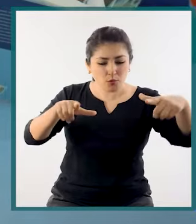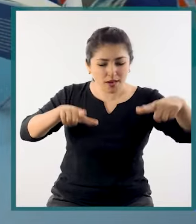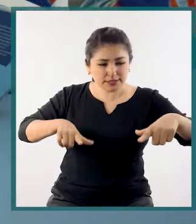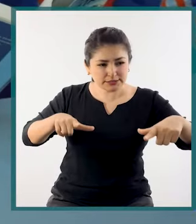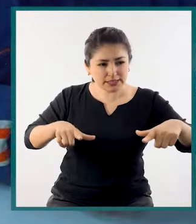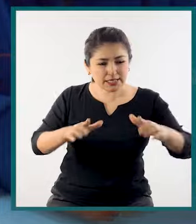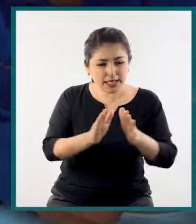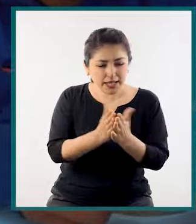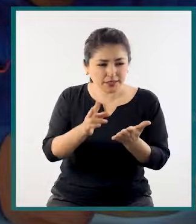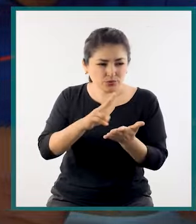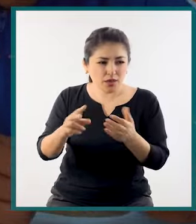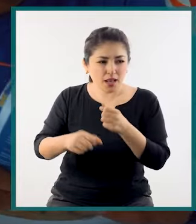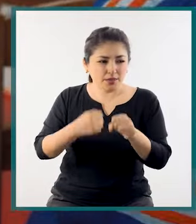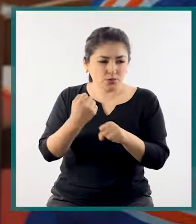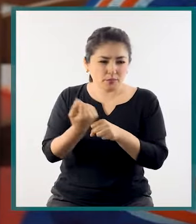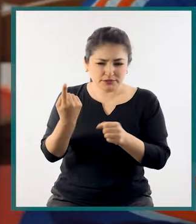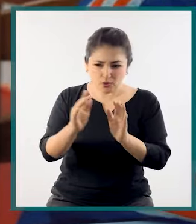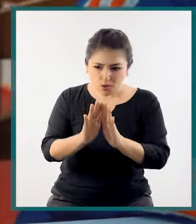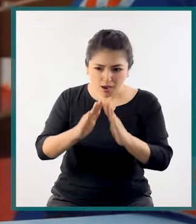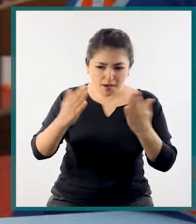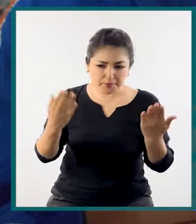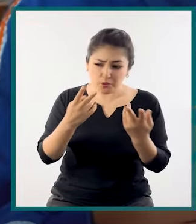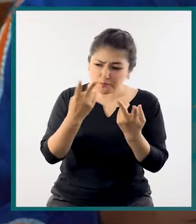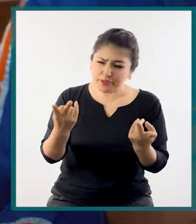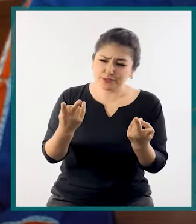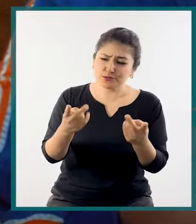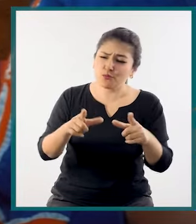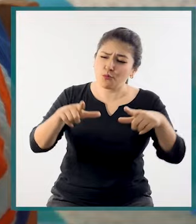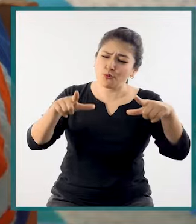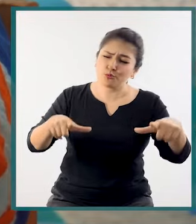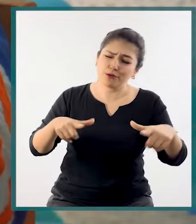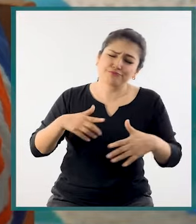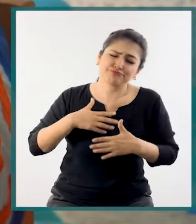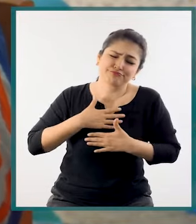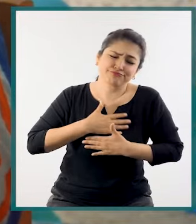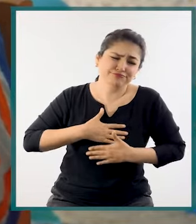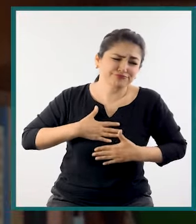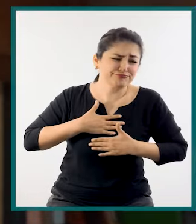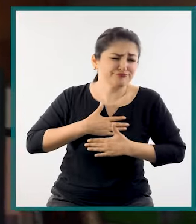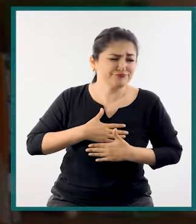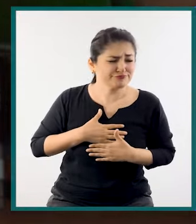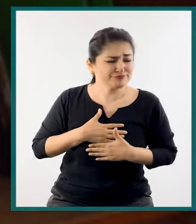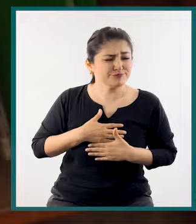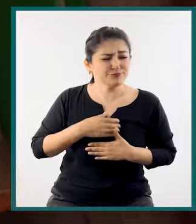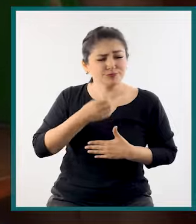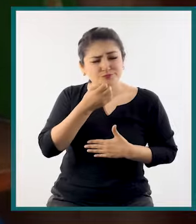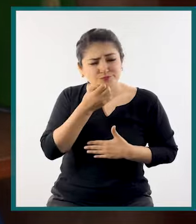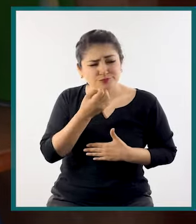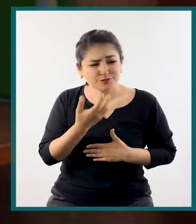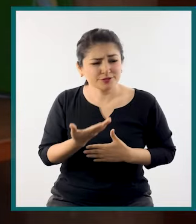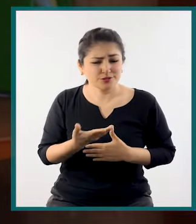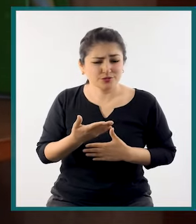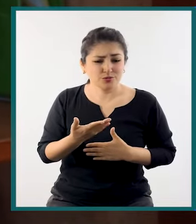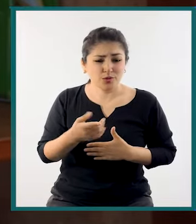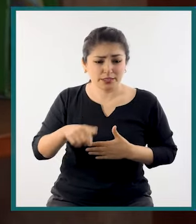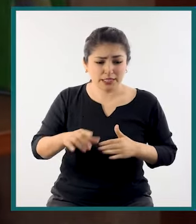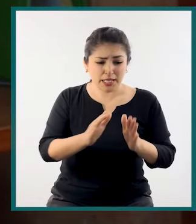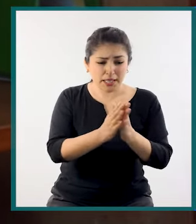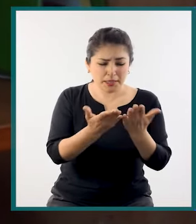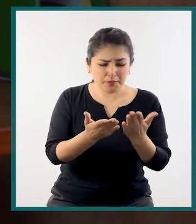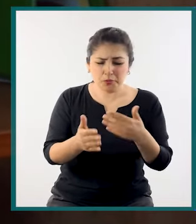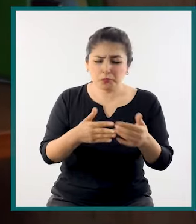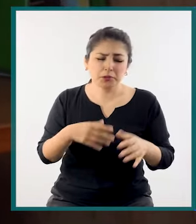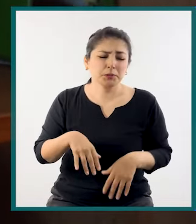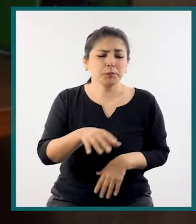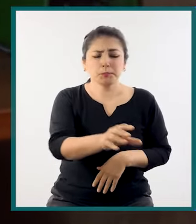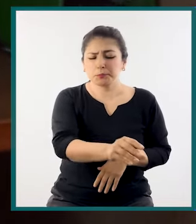se inauguró el año pasado. Como puedes ver, es un espacio acogedor, ¿no? Cálido, donde tienen los libros a